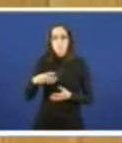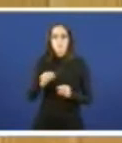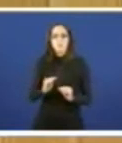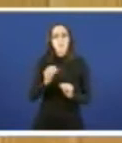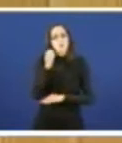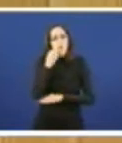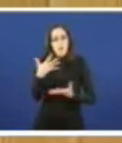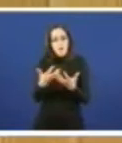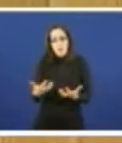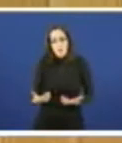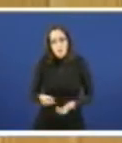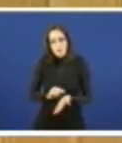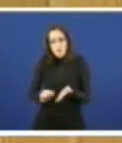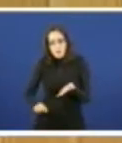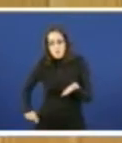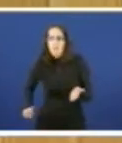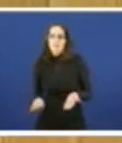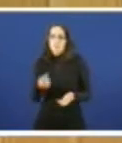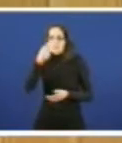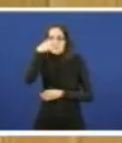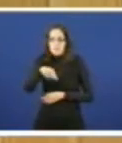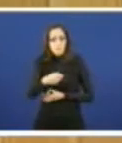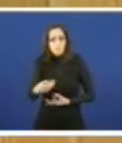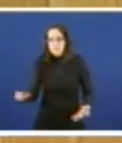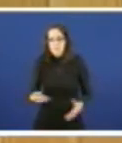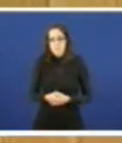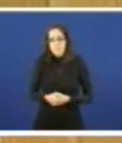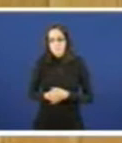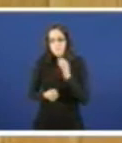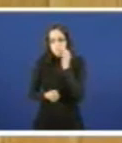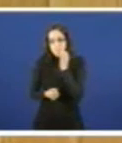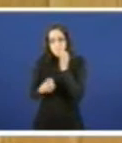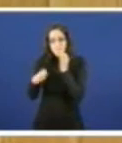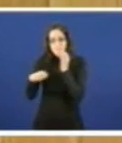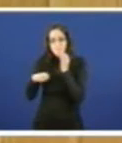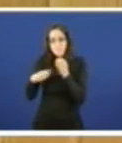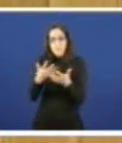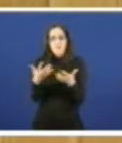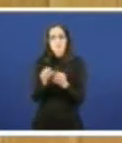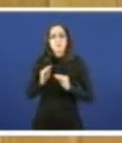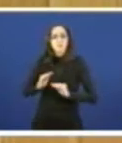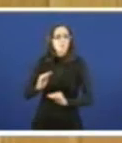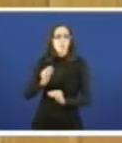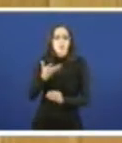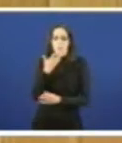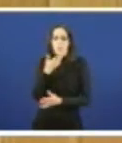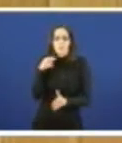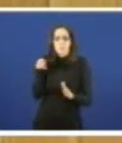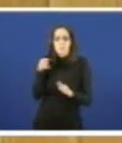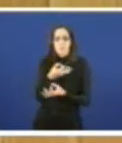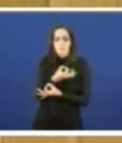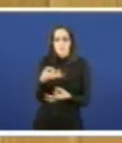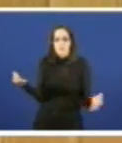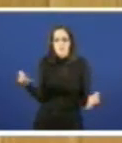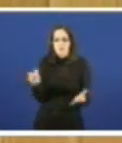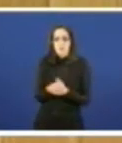Rosalía? Venderon os bois, venderon as vacas, o pote do caldo e a manta da cama. Venderon o